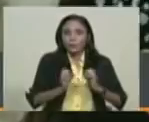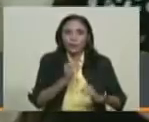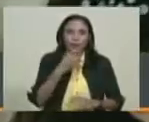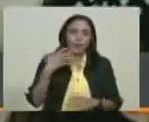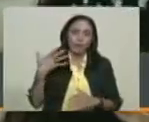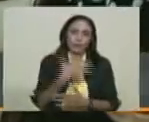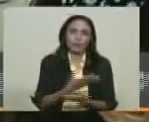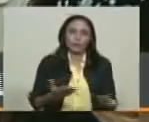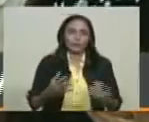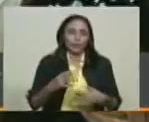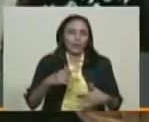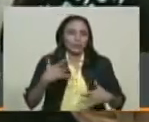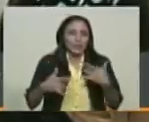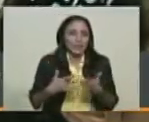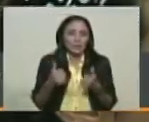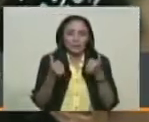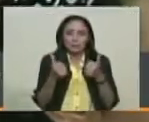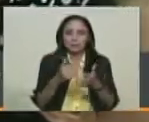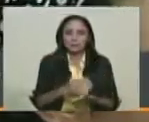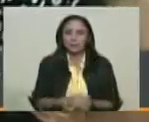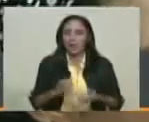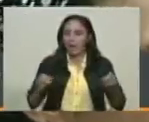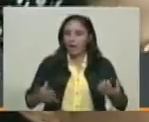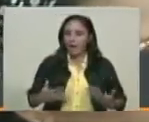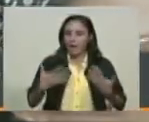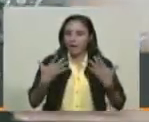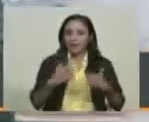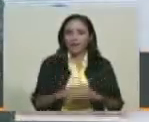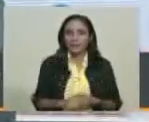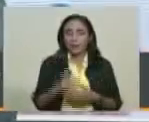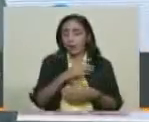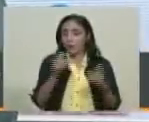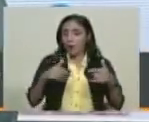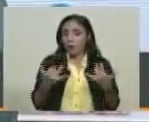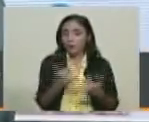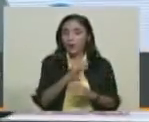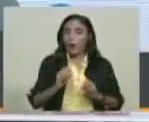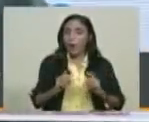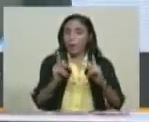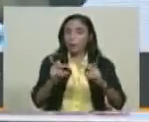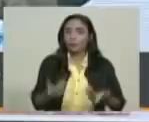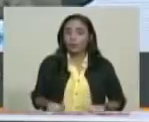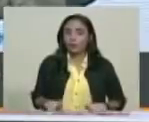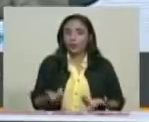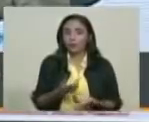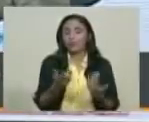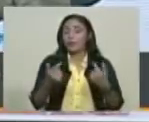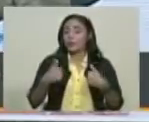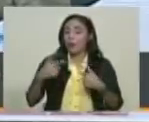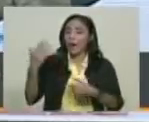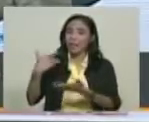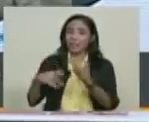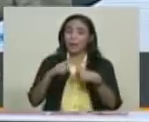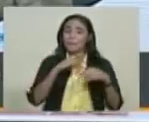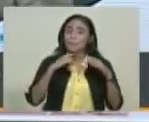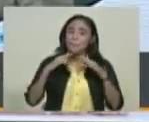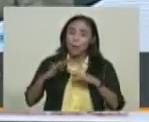me emocionaba antes. Puede ser la oportunidad de haber visto la muerte de frente.